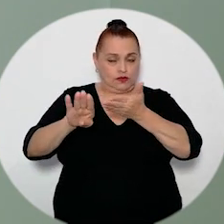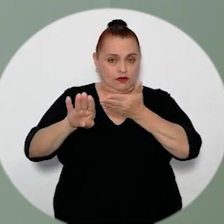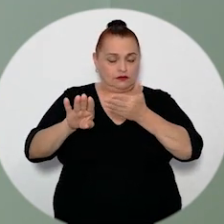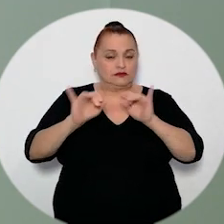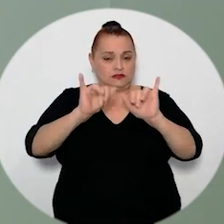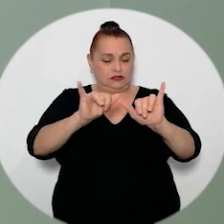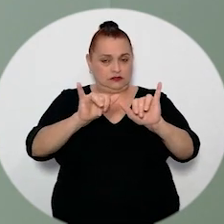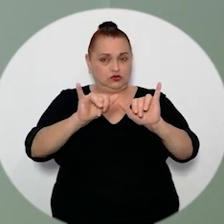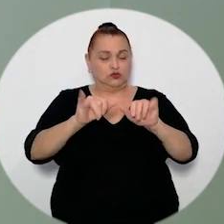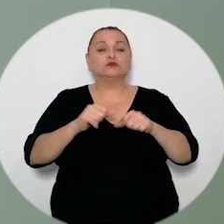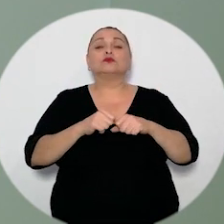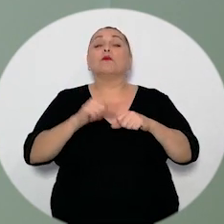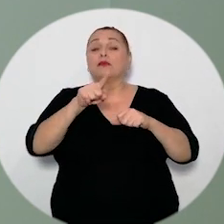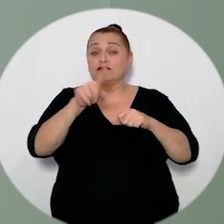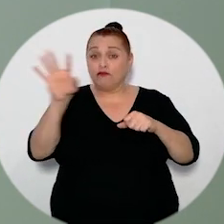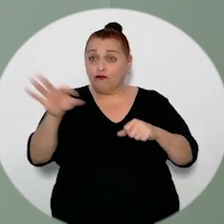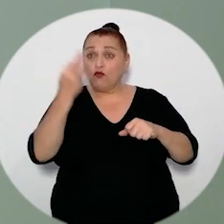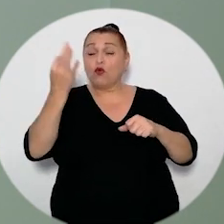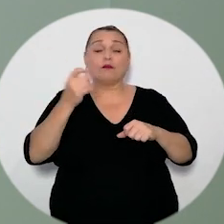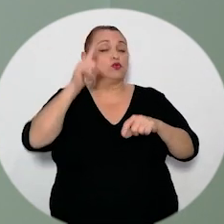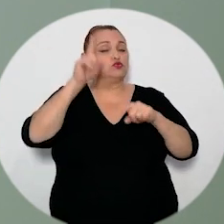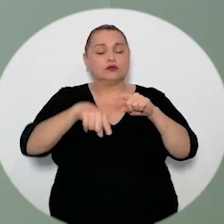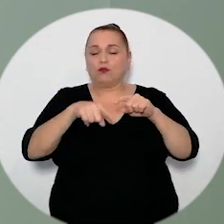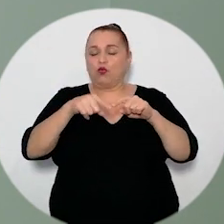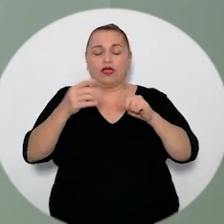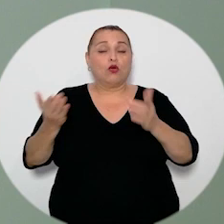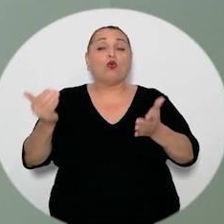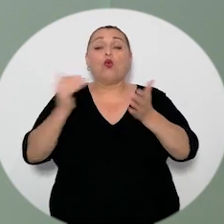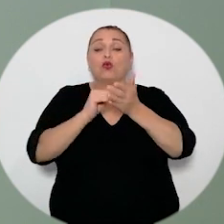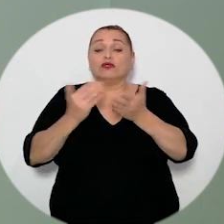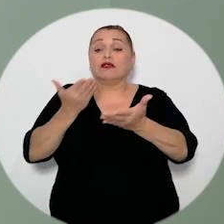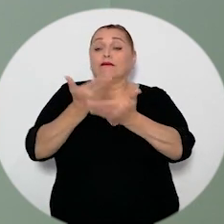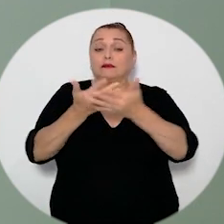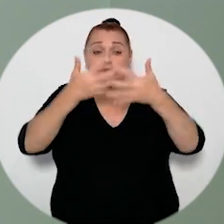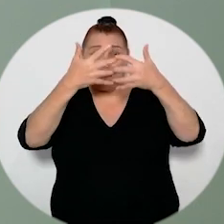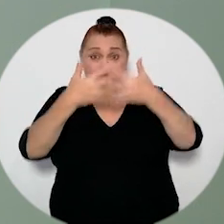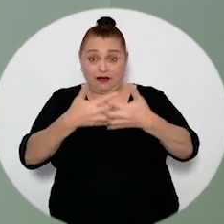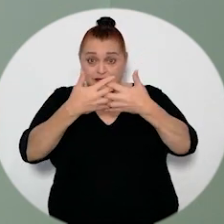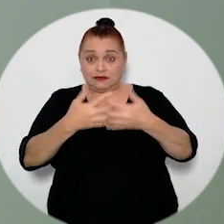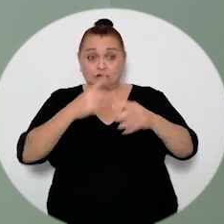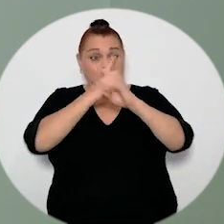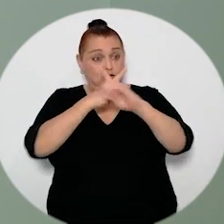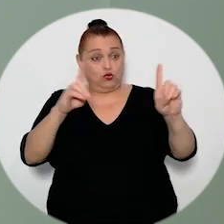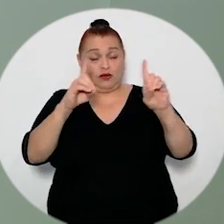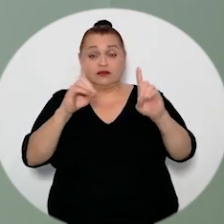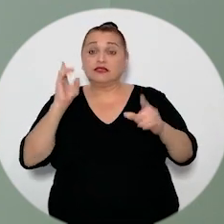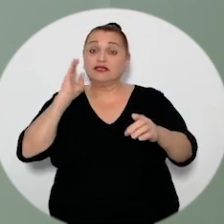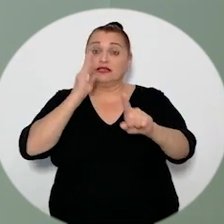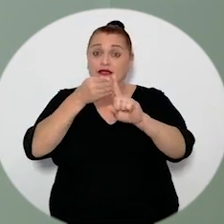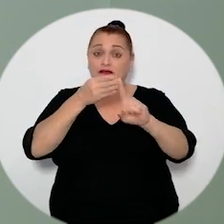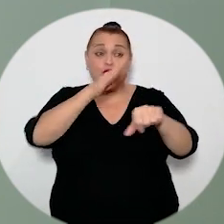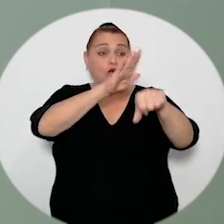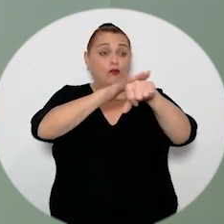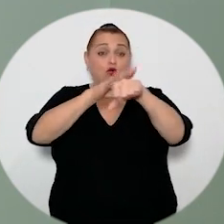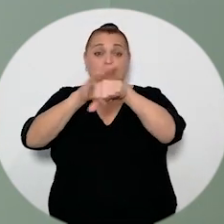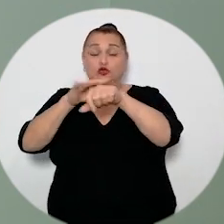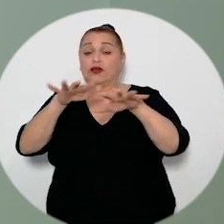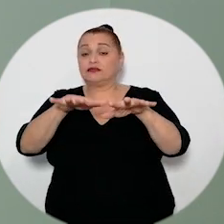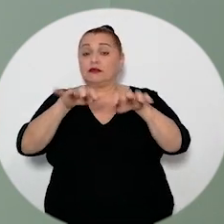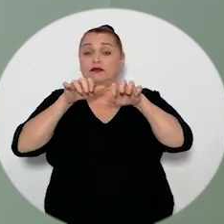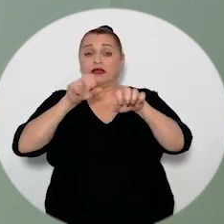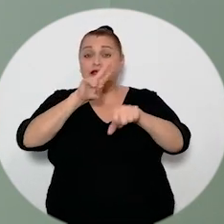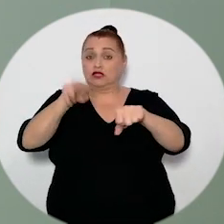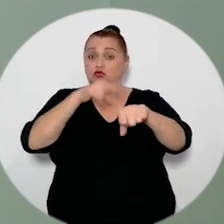referéndum. De esta manera, no se pueden someter a este mecanismo de la democracia directa la convocatoria a